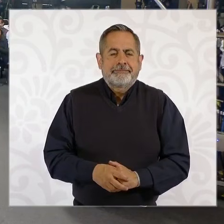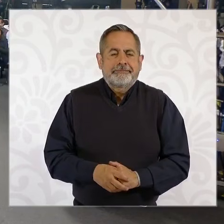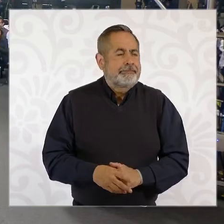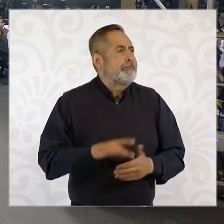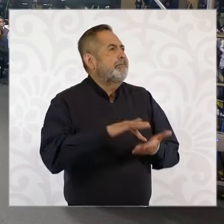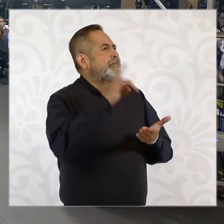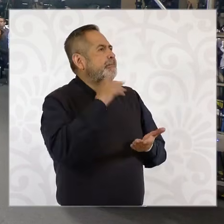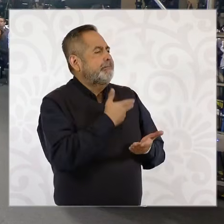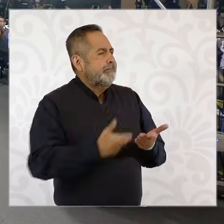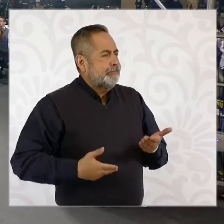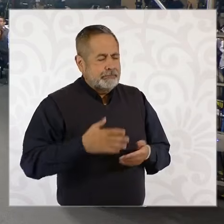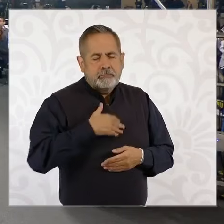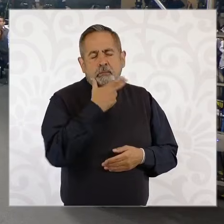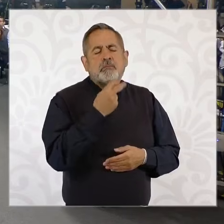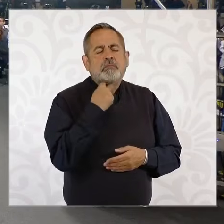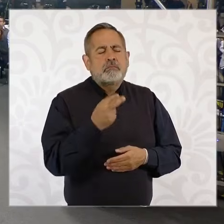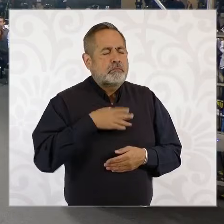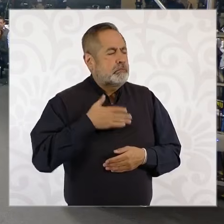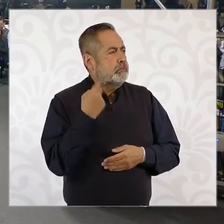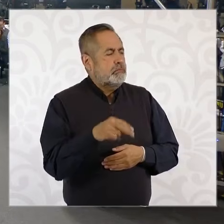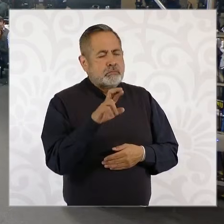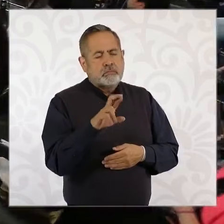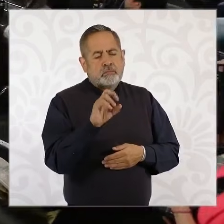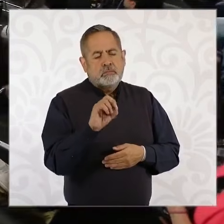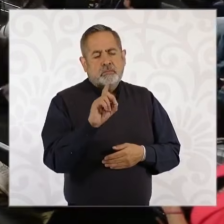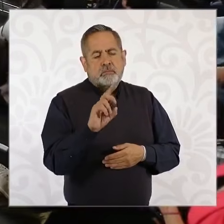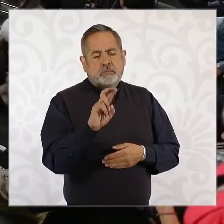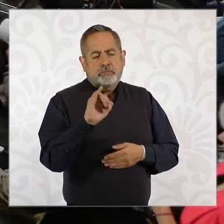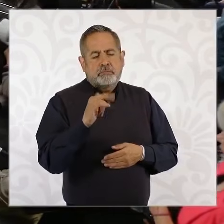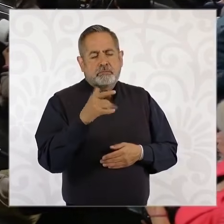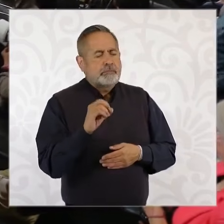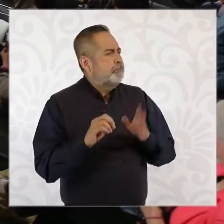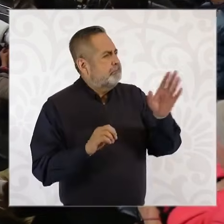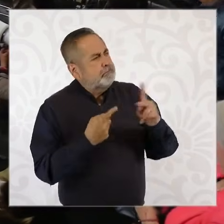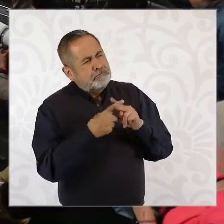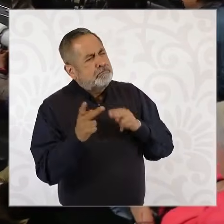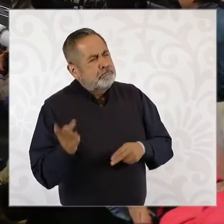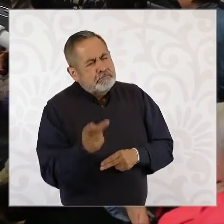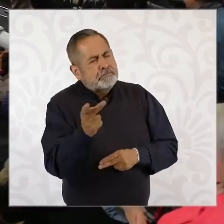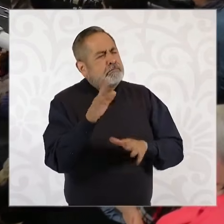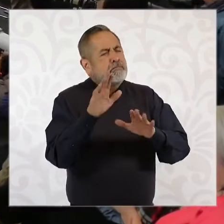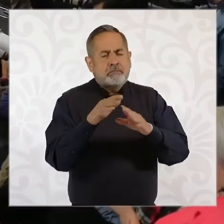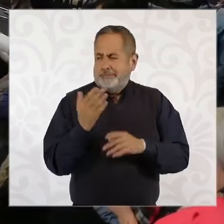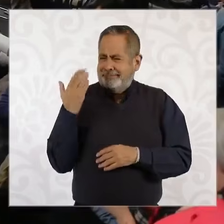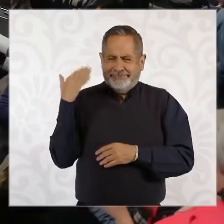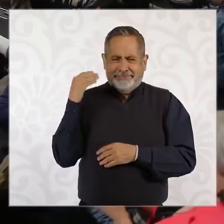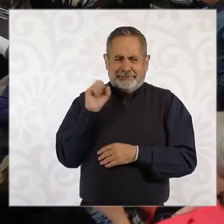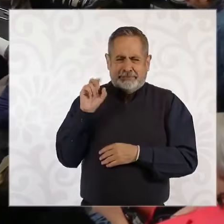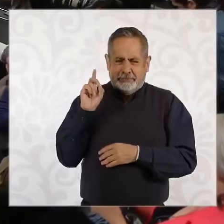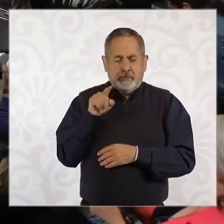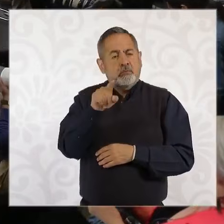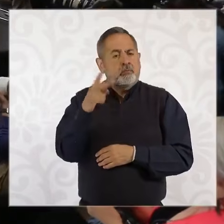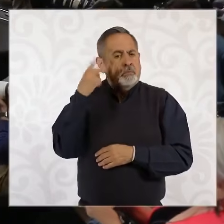Gracias, presidenta. Buenos días, Rodrigo Muñoz de NX Noticias. Bueno, comenzar por preguntarle, este fin de semana durante su gira